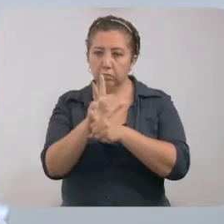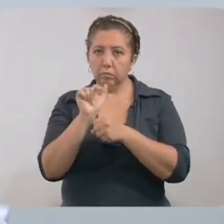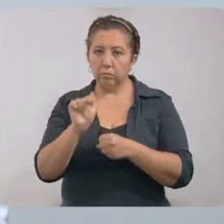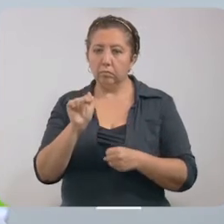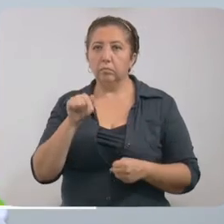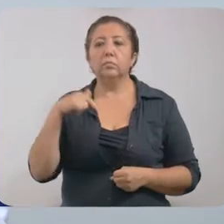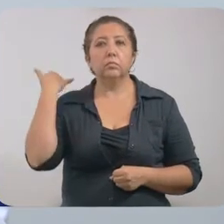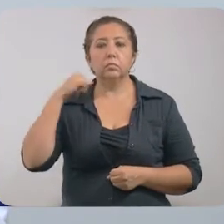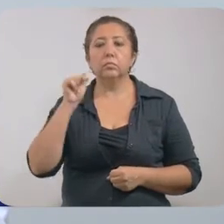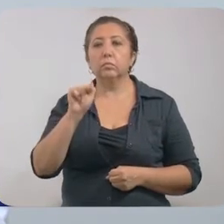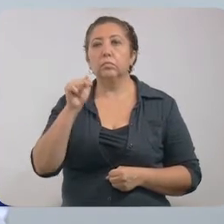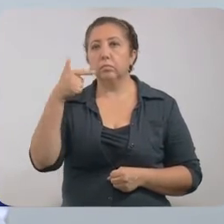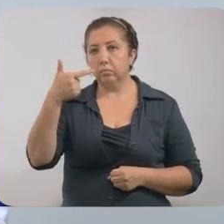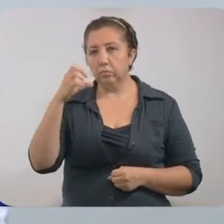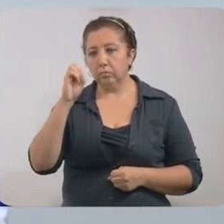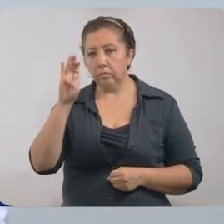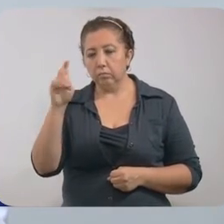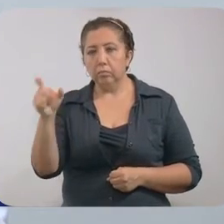de internet